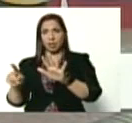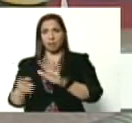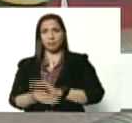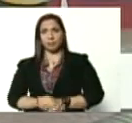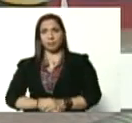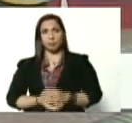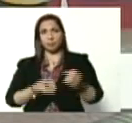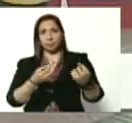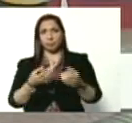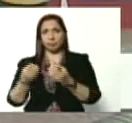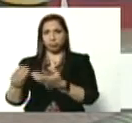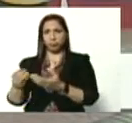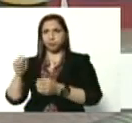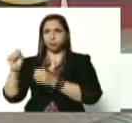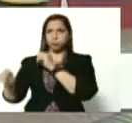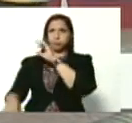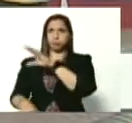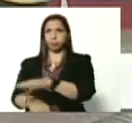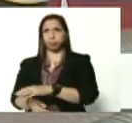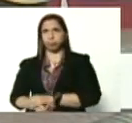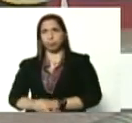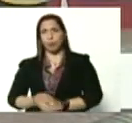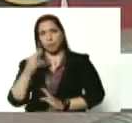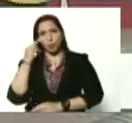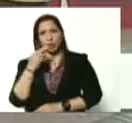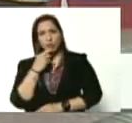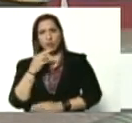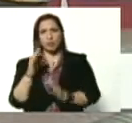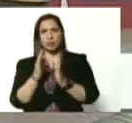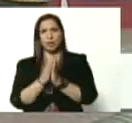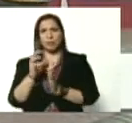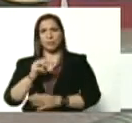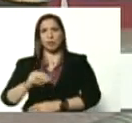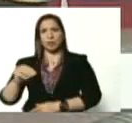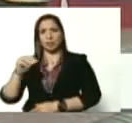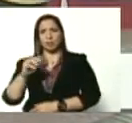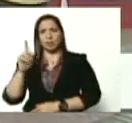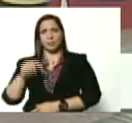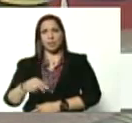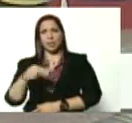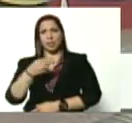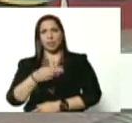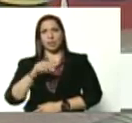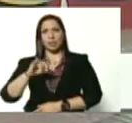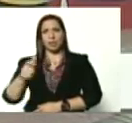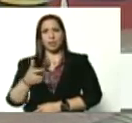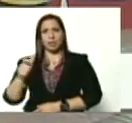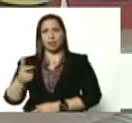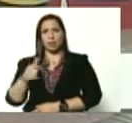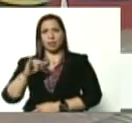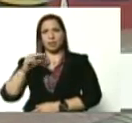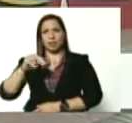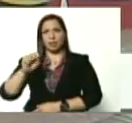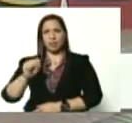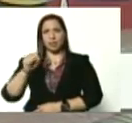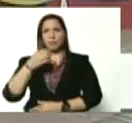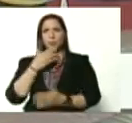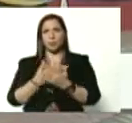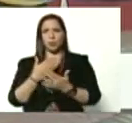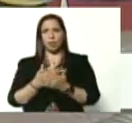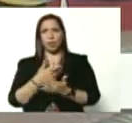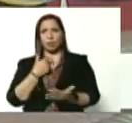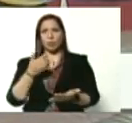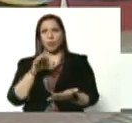libertadores al mar la de bolívar la de san martín y la de o'higgins proponiendo la pena de muerte para quienes gozarán